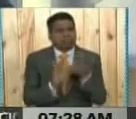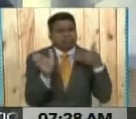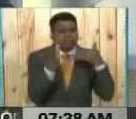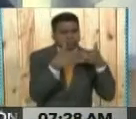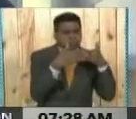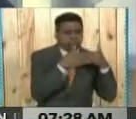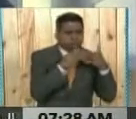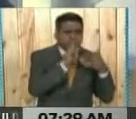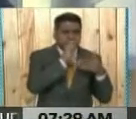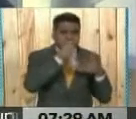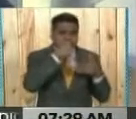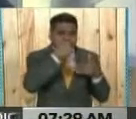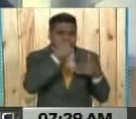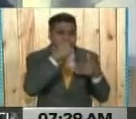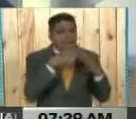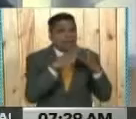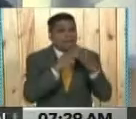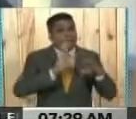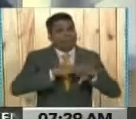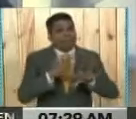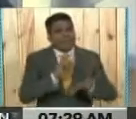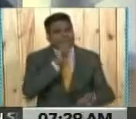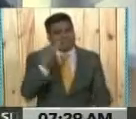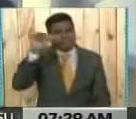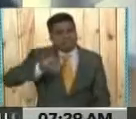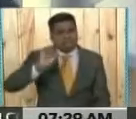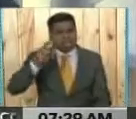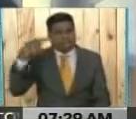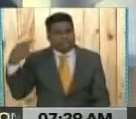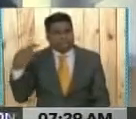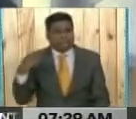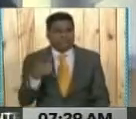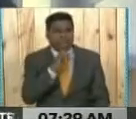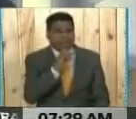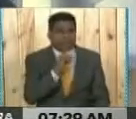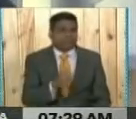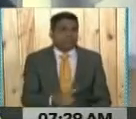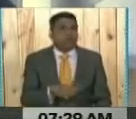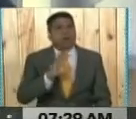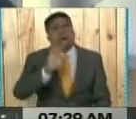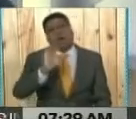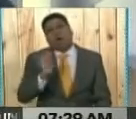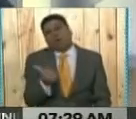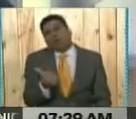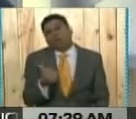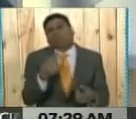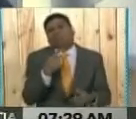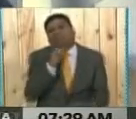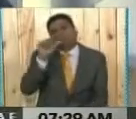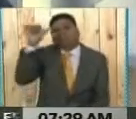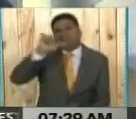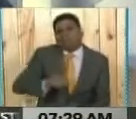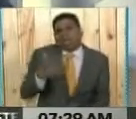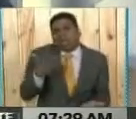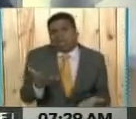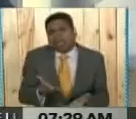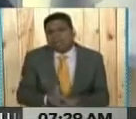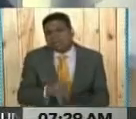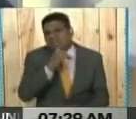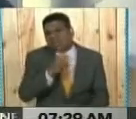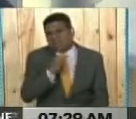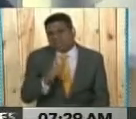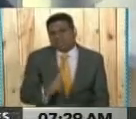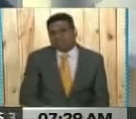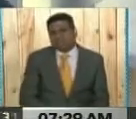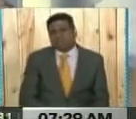ellas hechas en laboratorios, otras de ellas exageradas y otras de ellas con una ponderación injusta desde